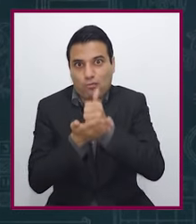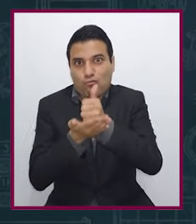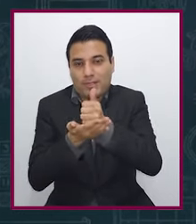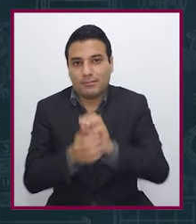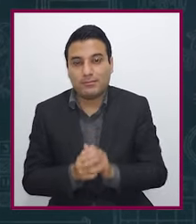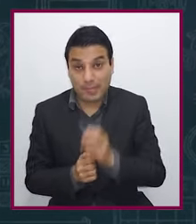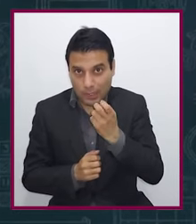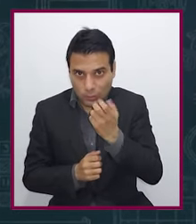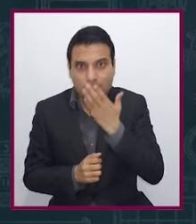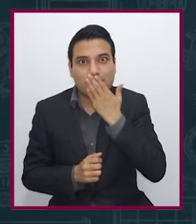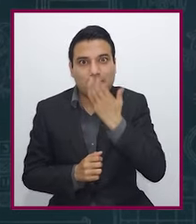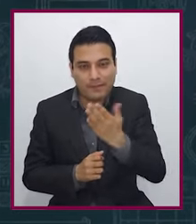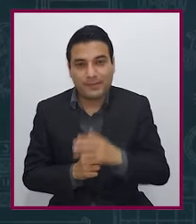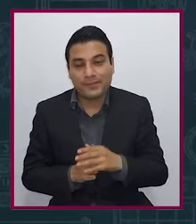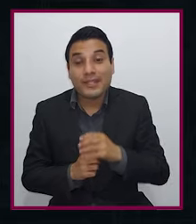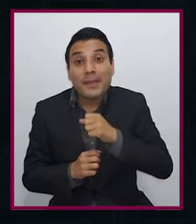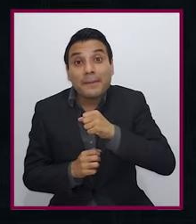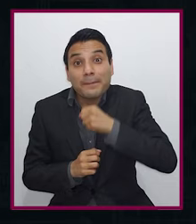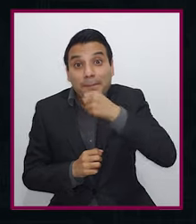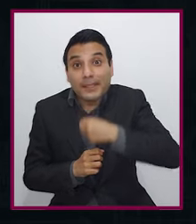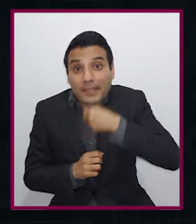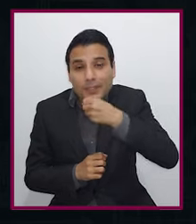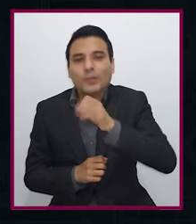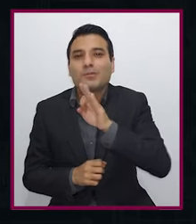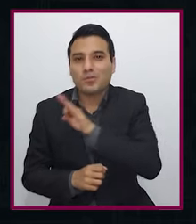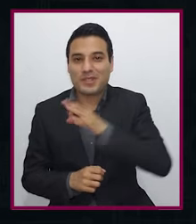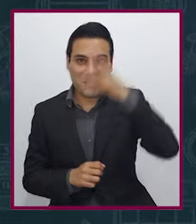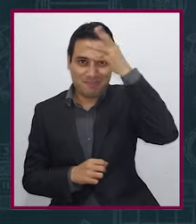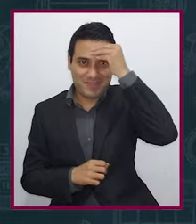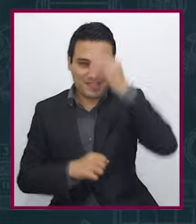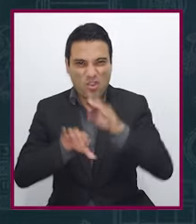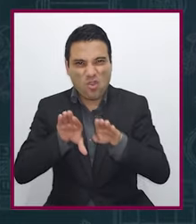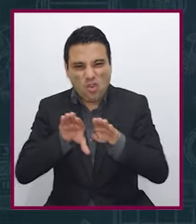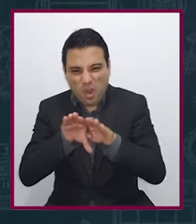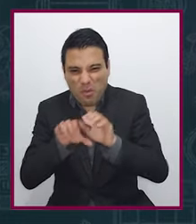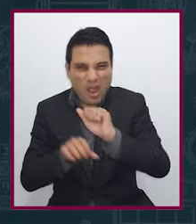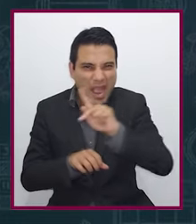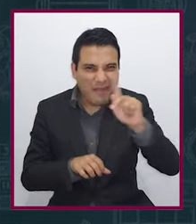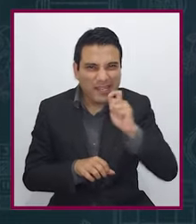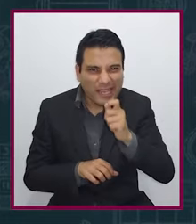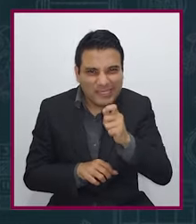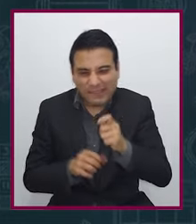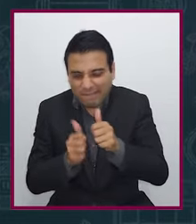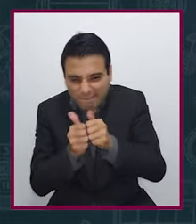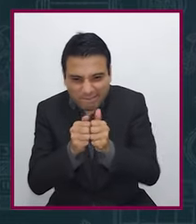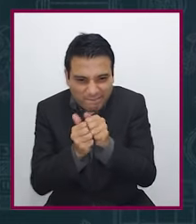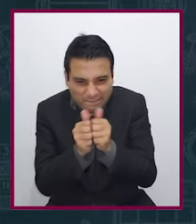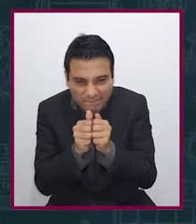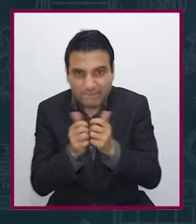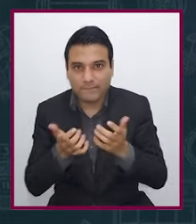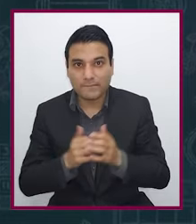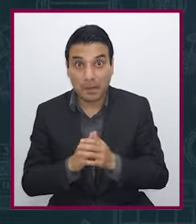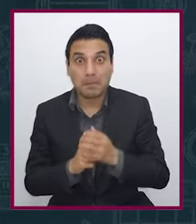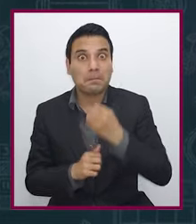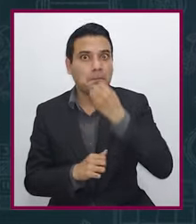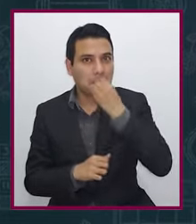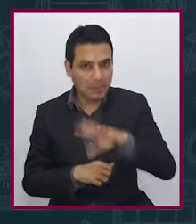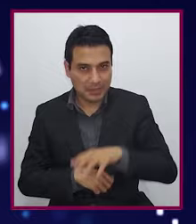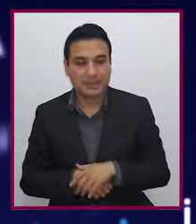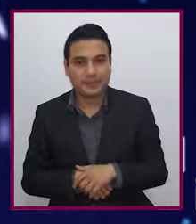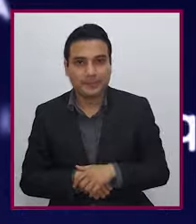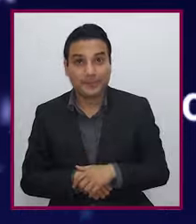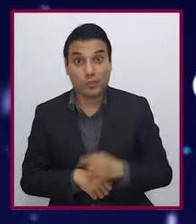la memoria. Es un muy buen primer acercamiento para que los adultos mayores aprendan cómo utilizar una aplicación mientras ejercitan su